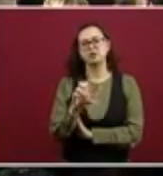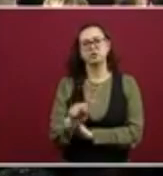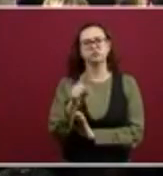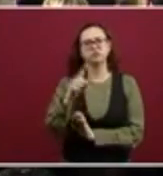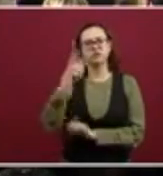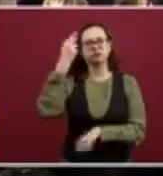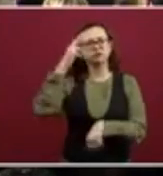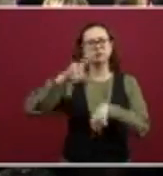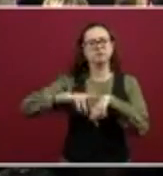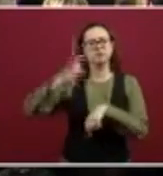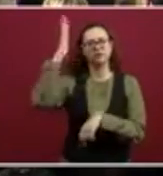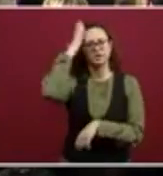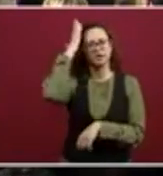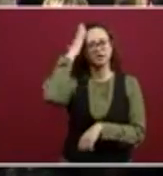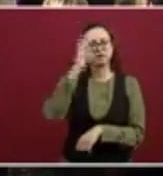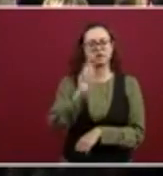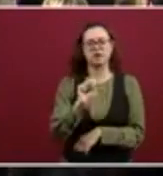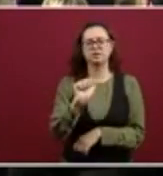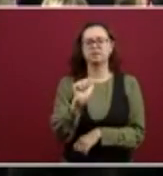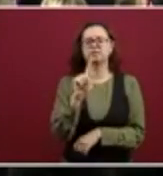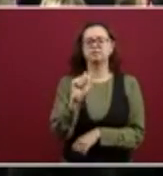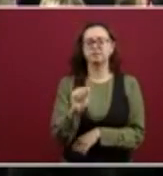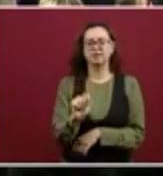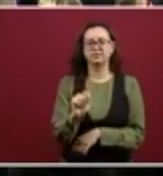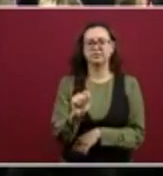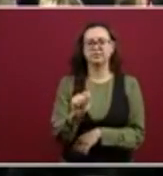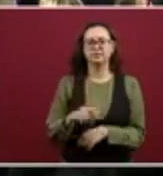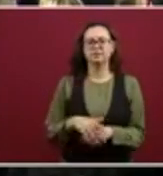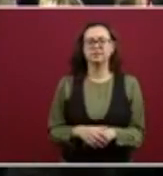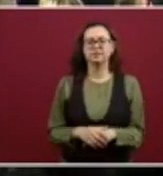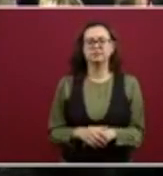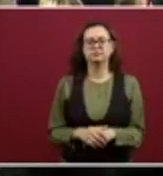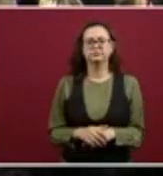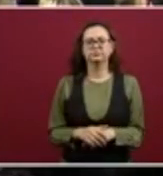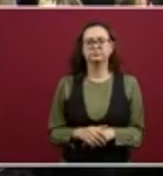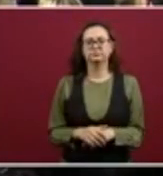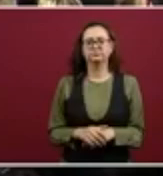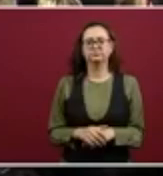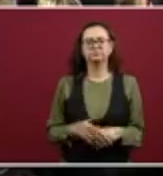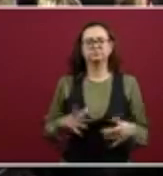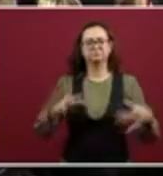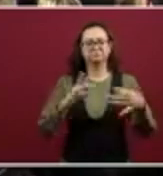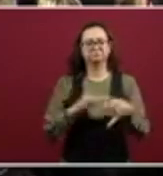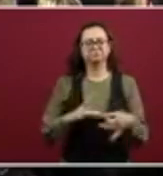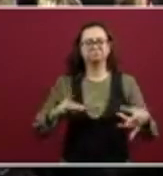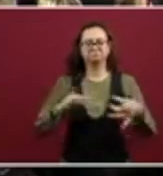directora del SAT, que nos va a exponer sobre